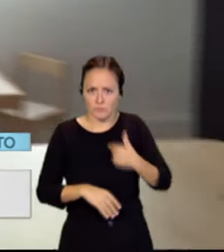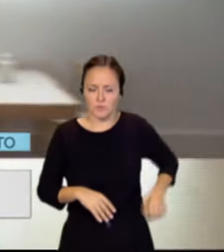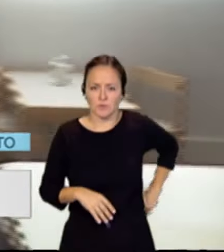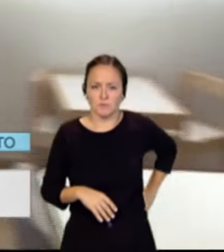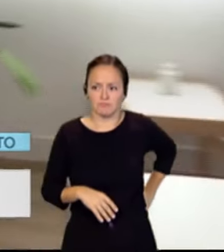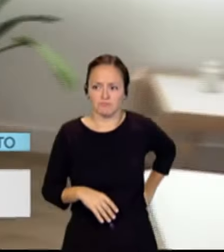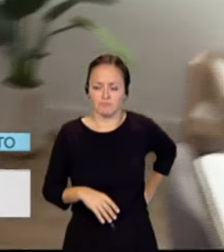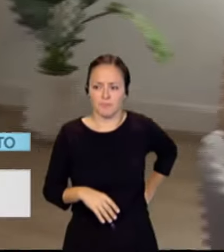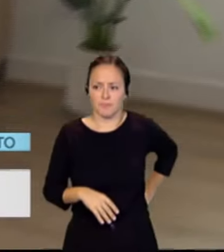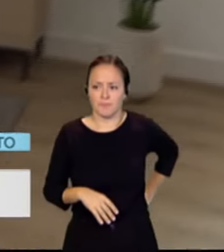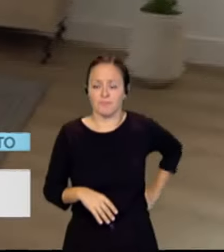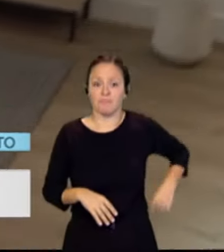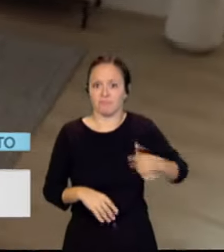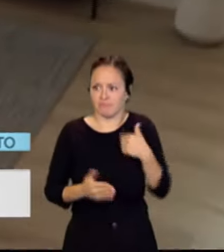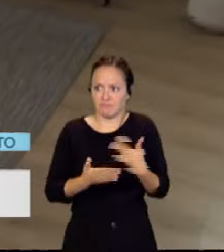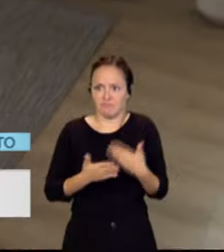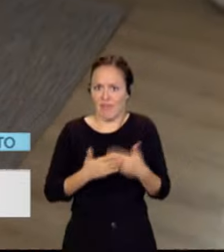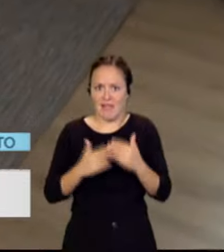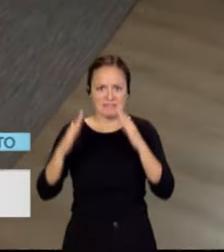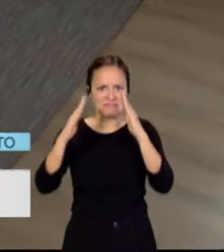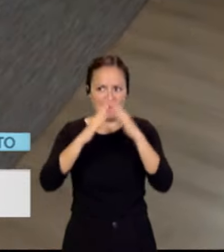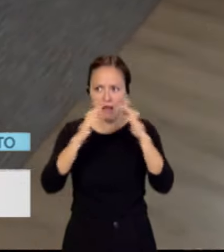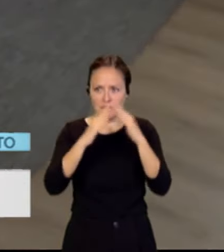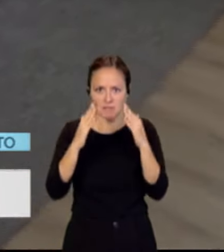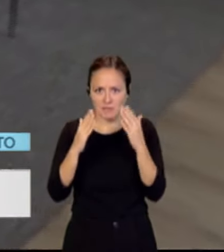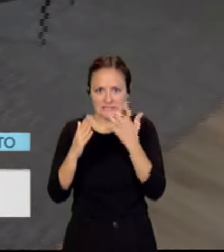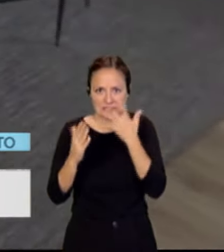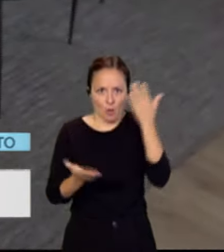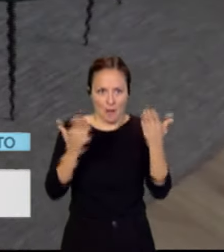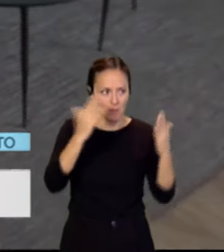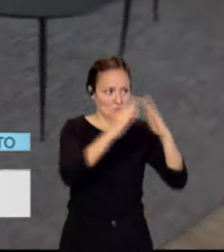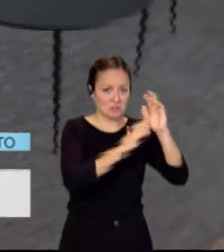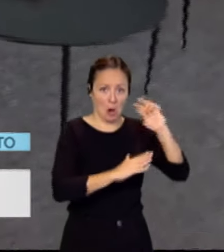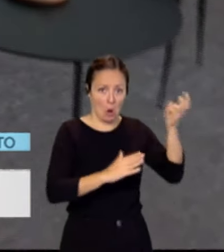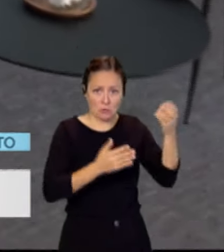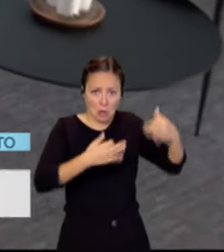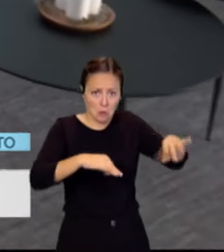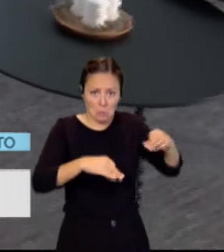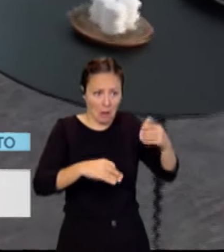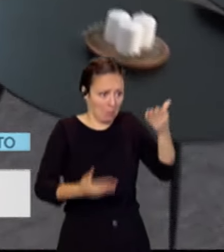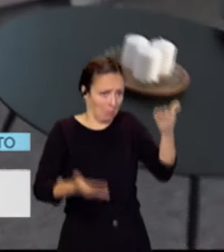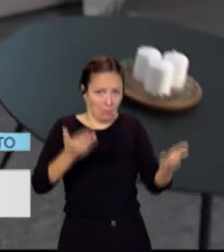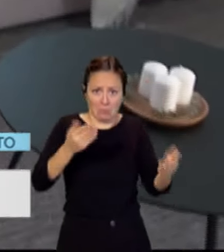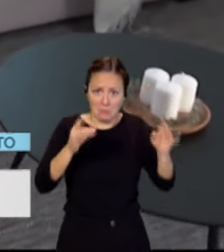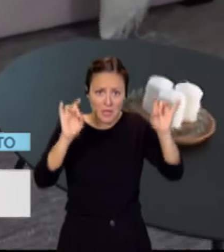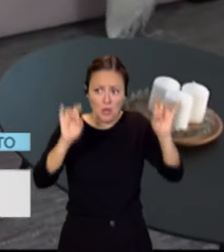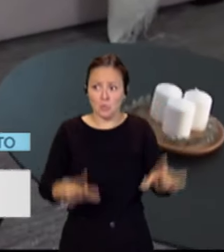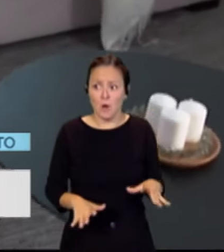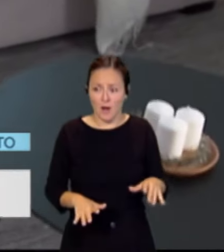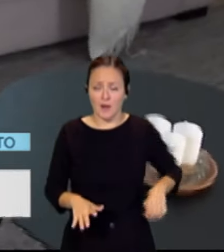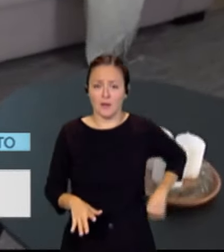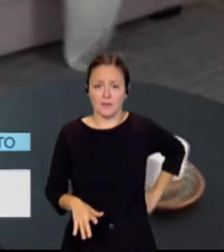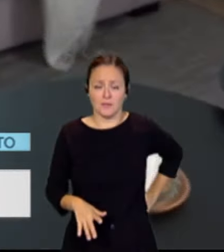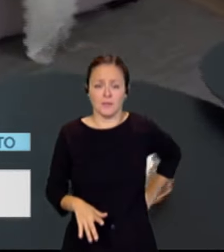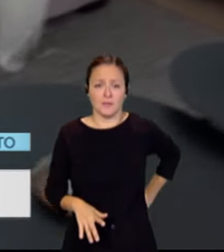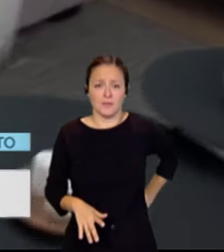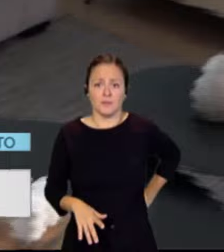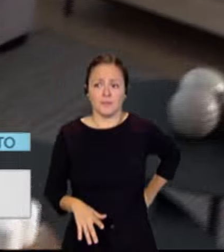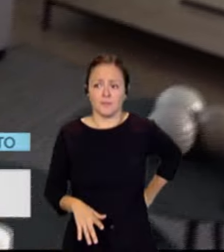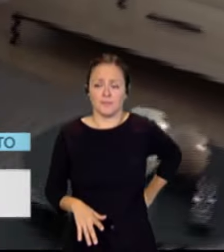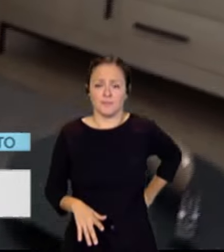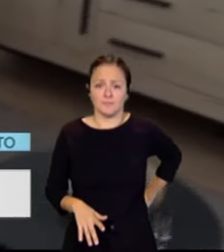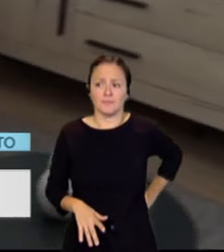son prácticamente iguales a cualquier otra vivienda normal a la que estemos acostumbrados también está por aquí ya